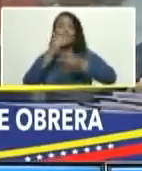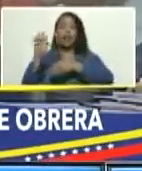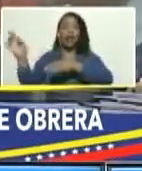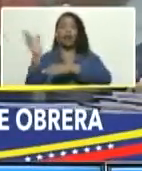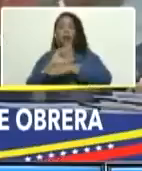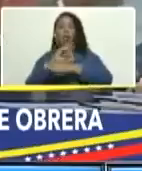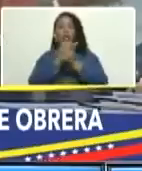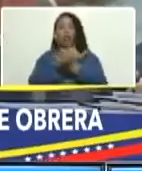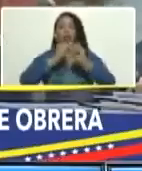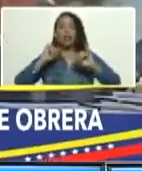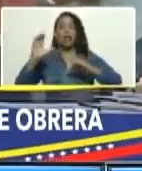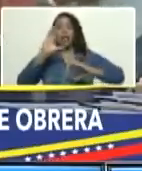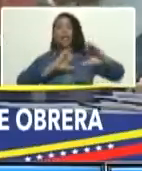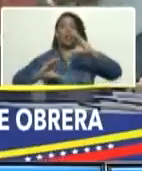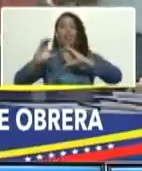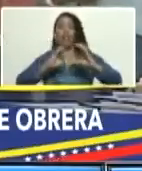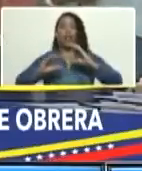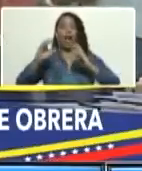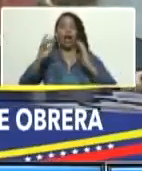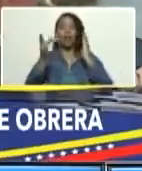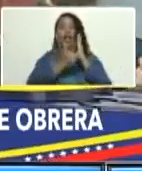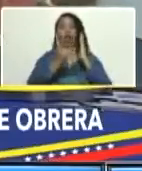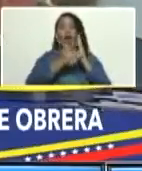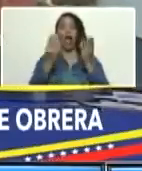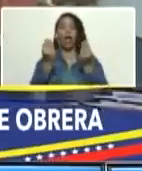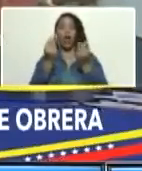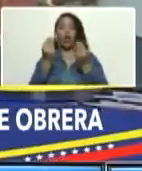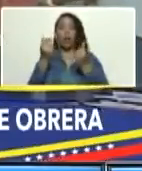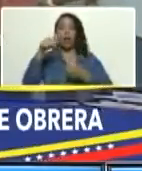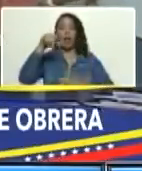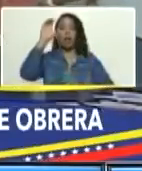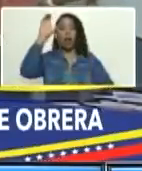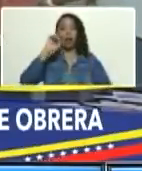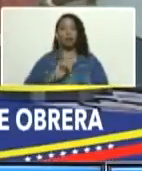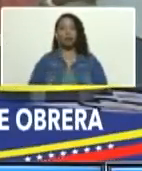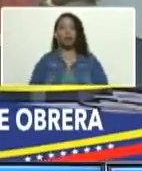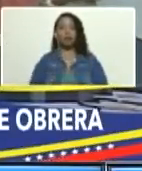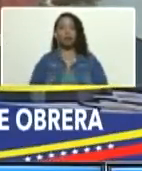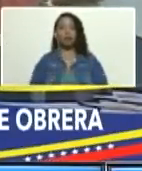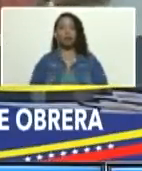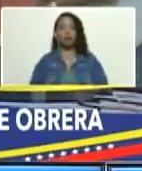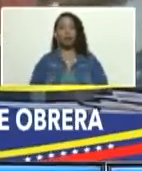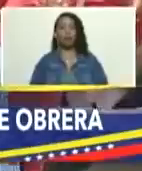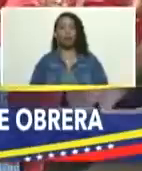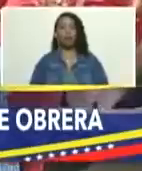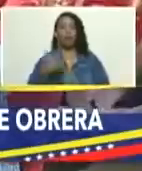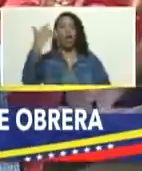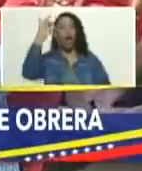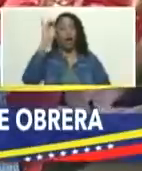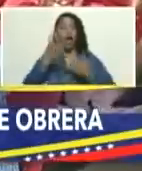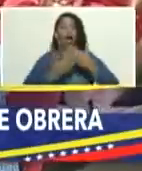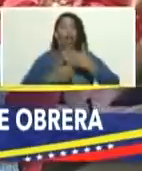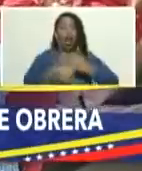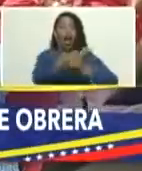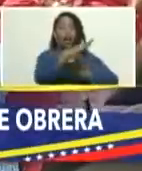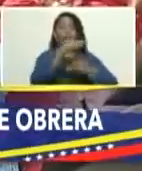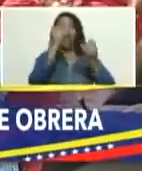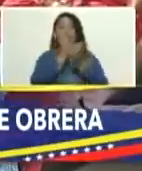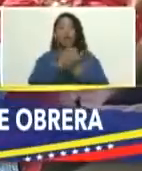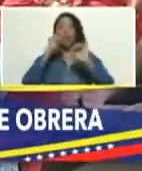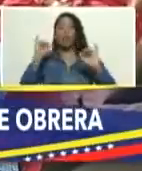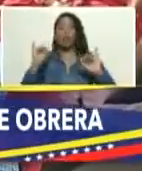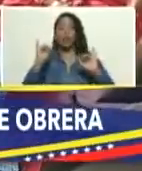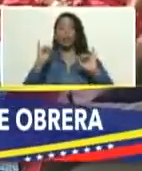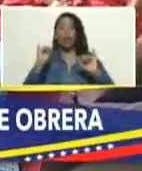independencia científica, tecnológica, económica del país. Y hay que avanzar en la independencia